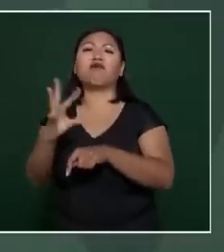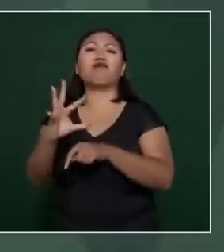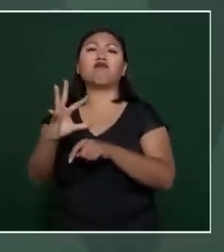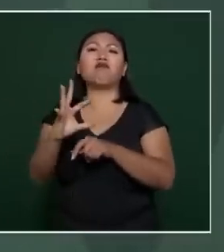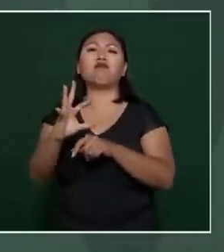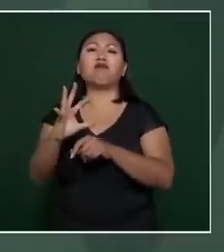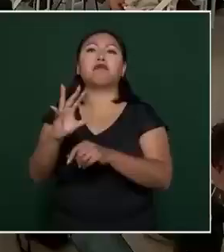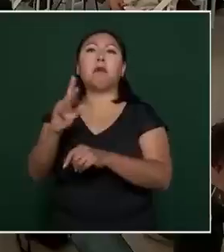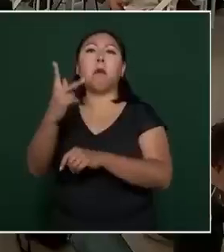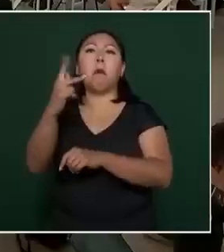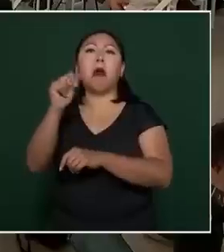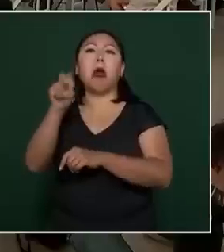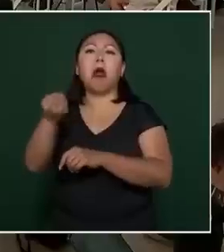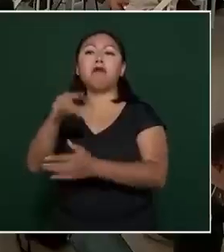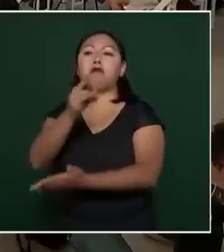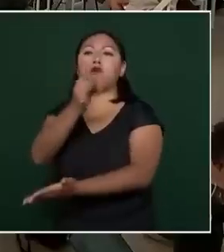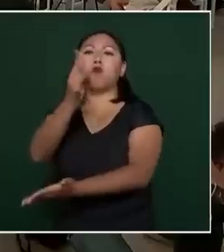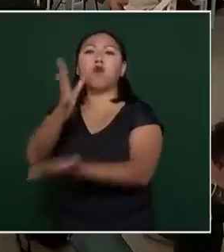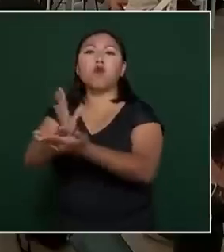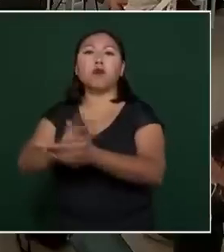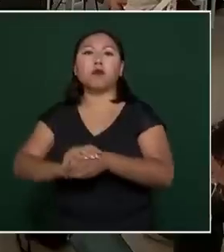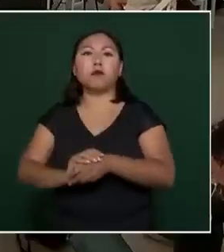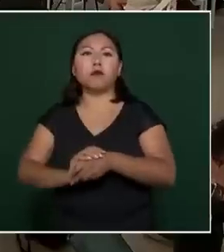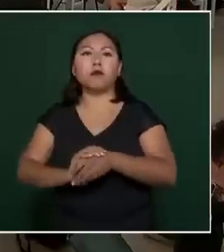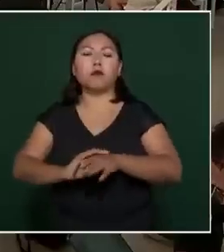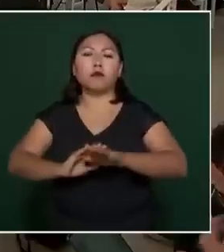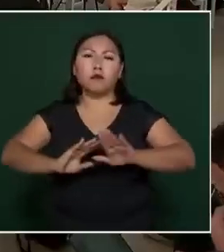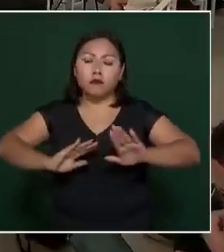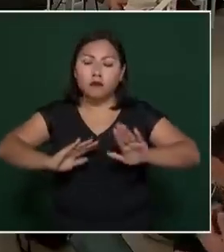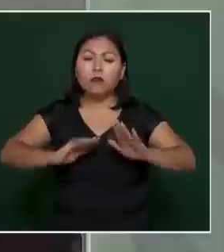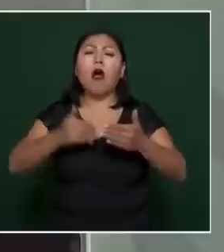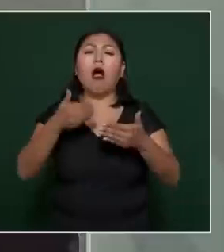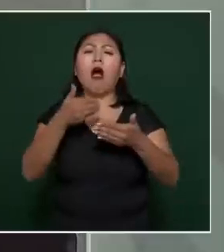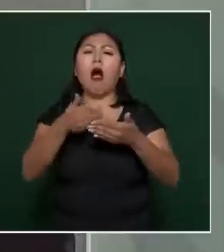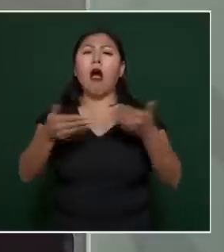quienes no son del PAN, pero la mayoría